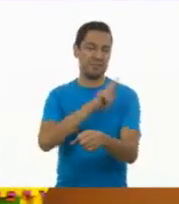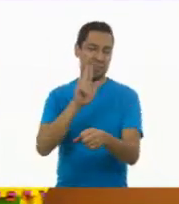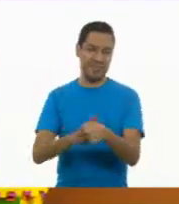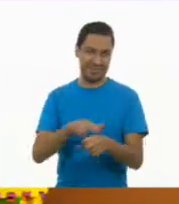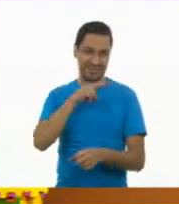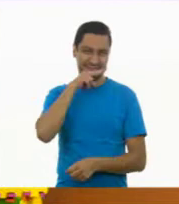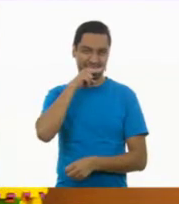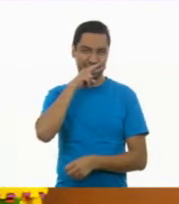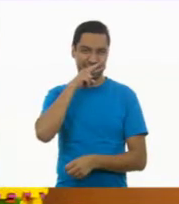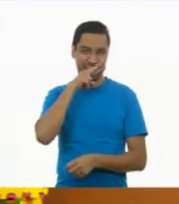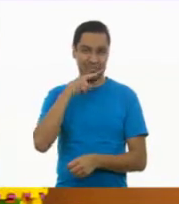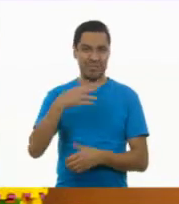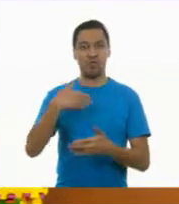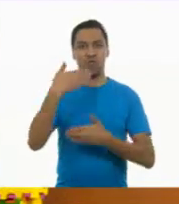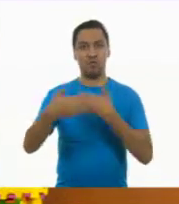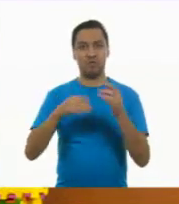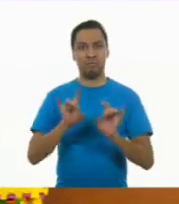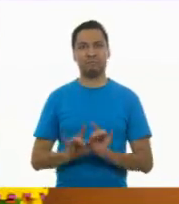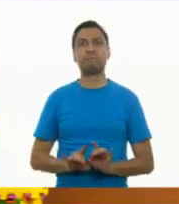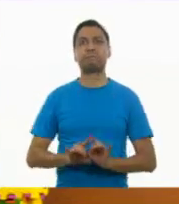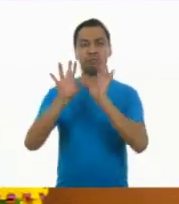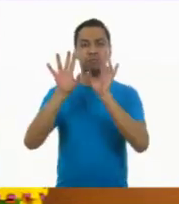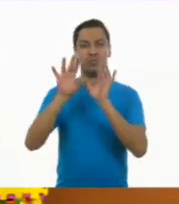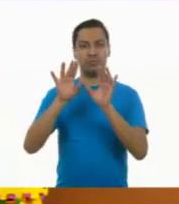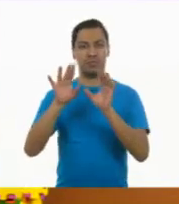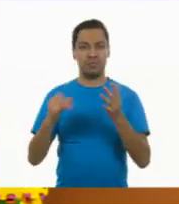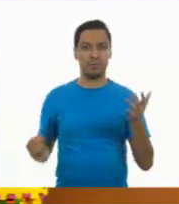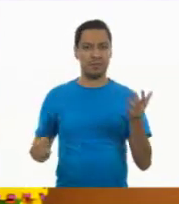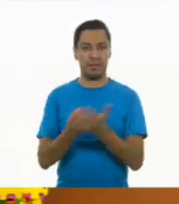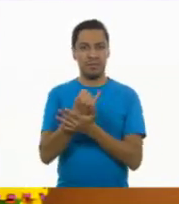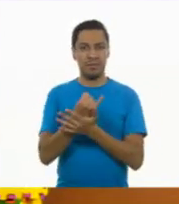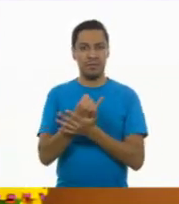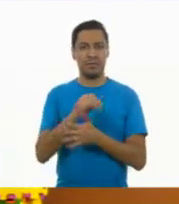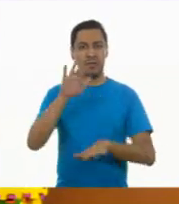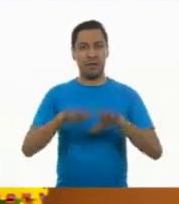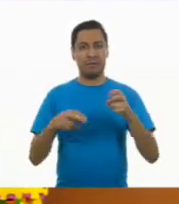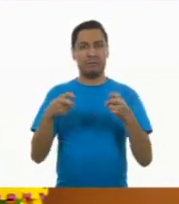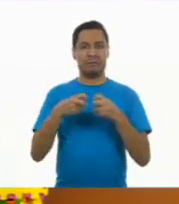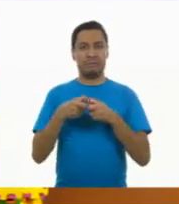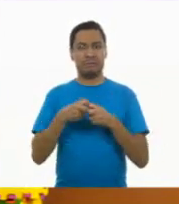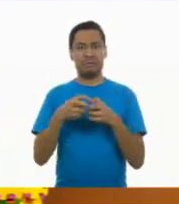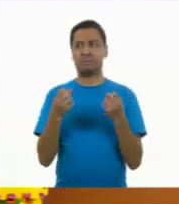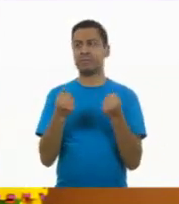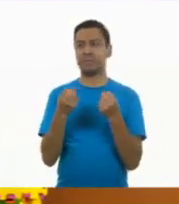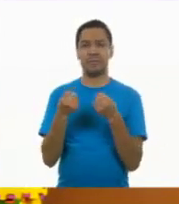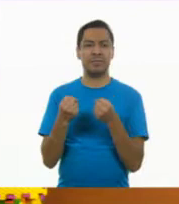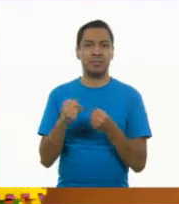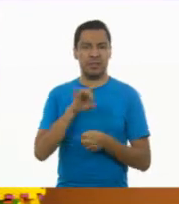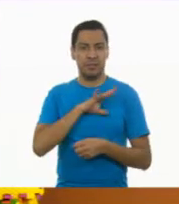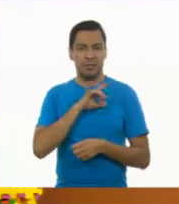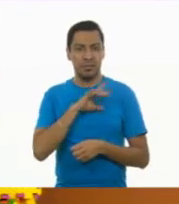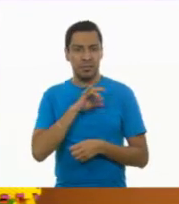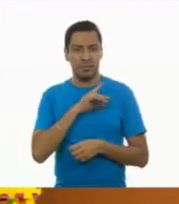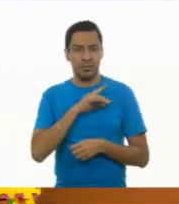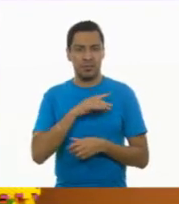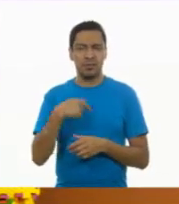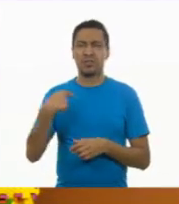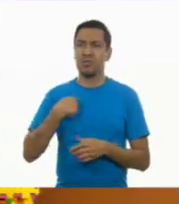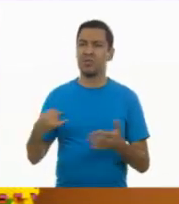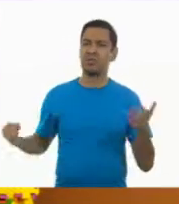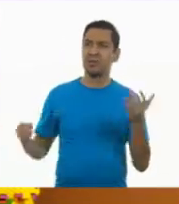dilema percibamos estas emociones y que tengamos temor e inquietud de no tomar la decisión